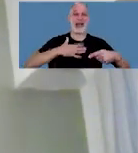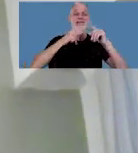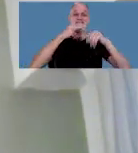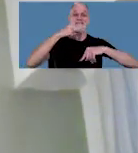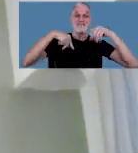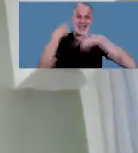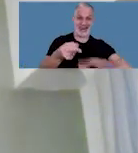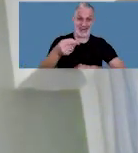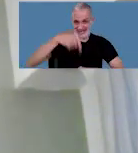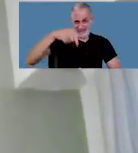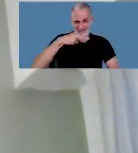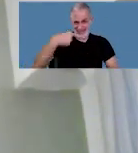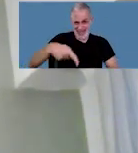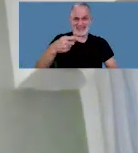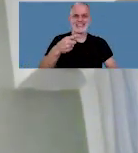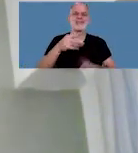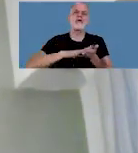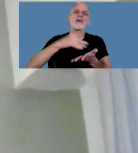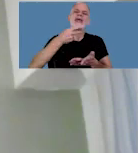vamos a llevar a cabo la de ganancias,